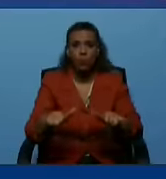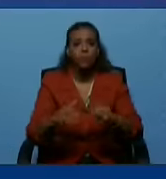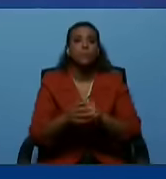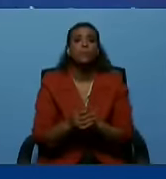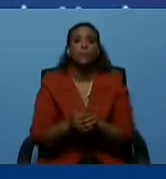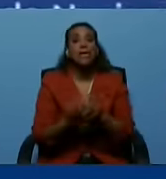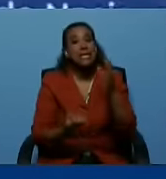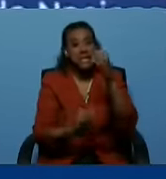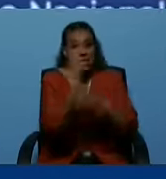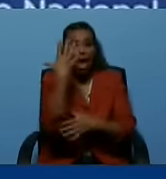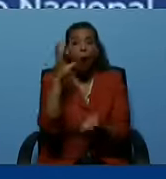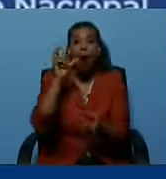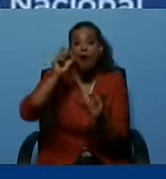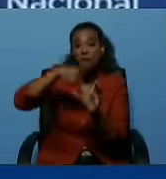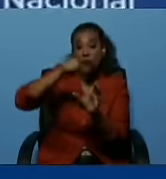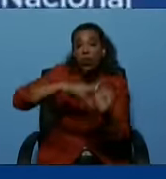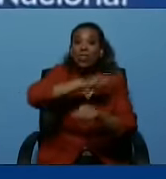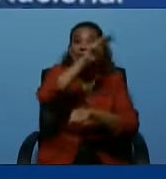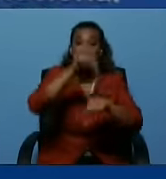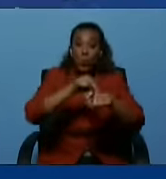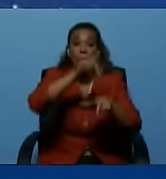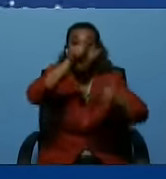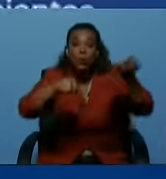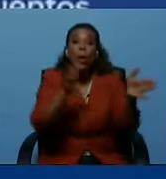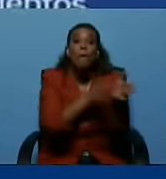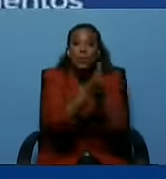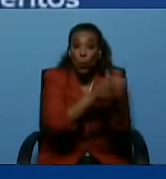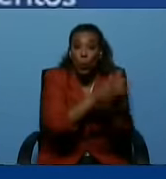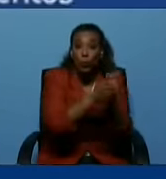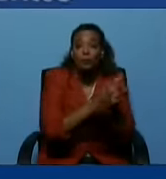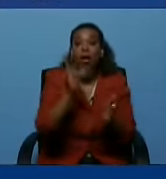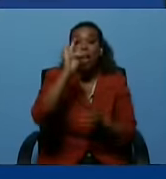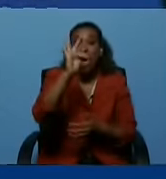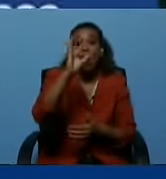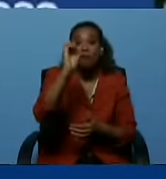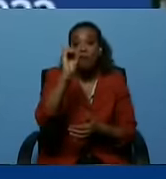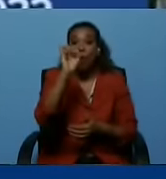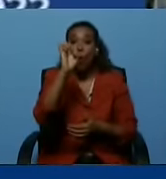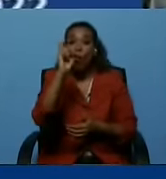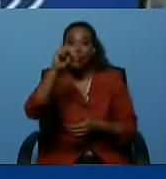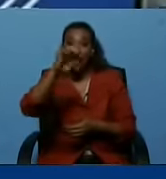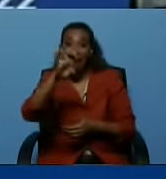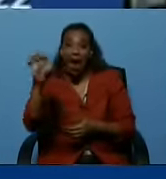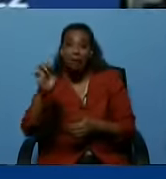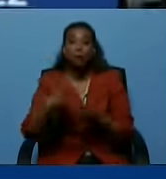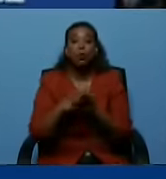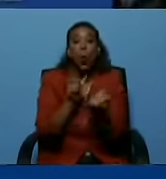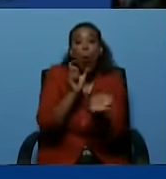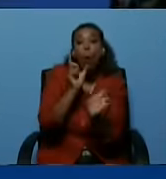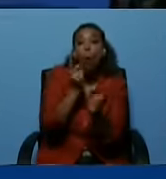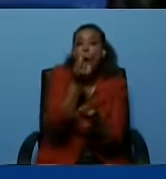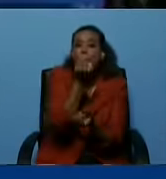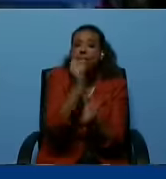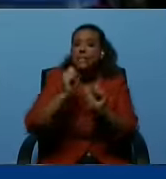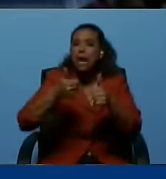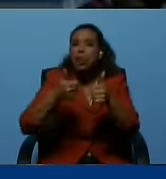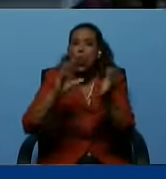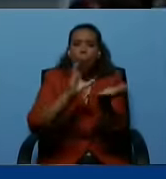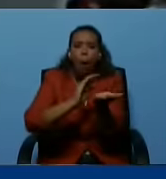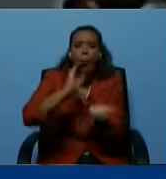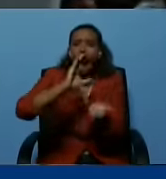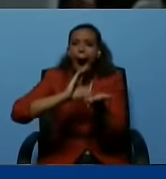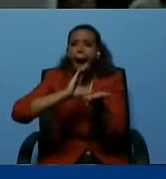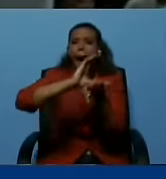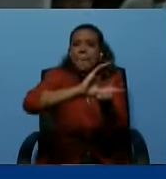se creó el Fondo Nacional para los Emprendimientos, FONAEM, con un capital semilla, FONAEM.